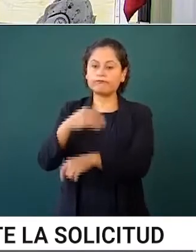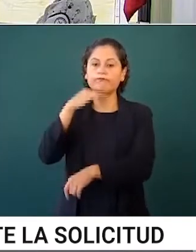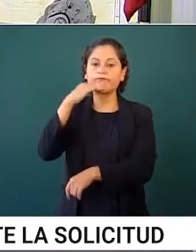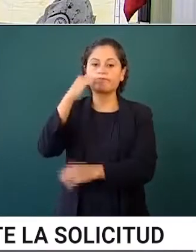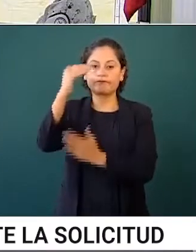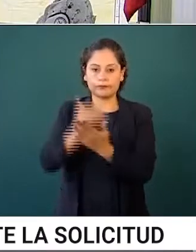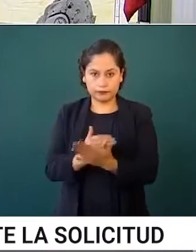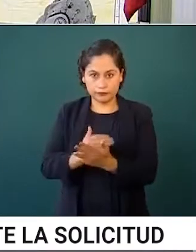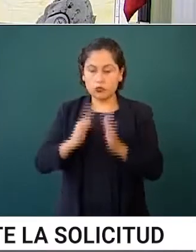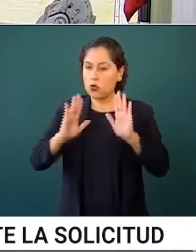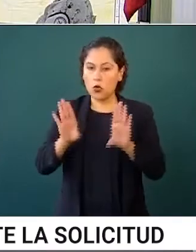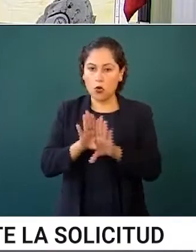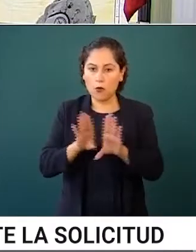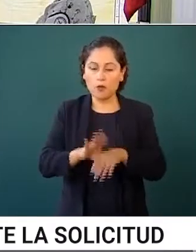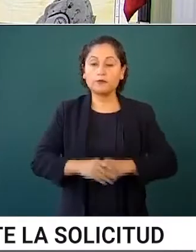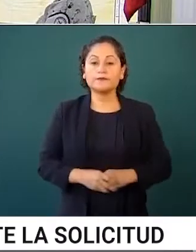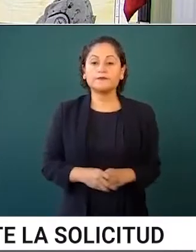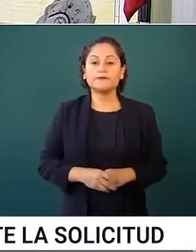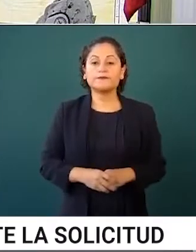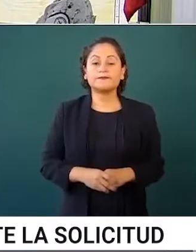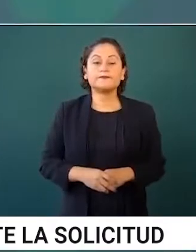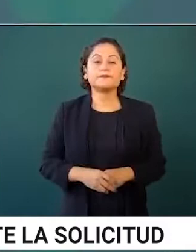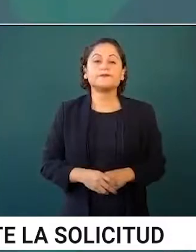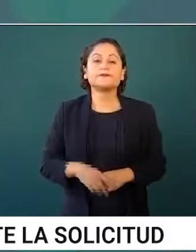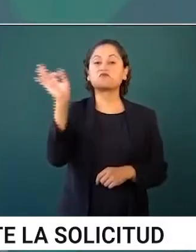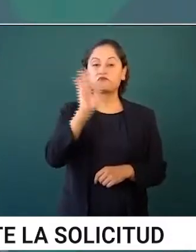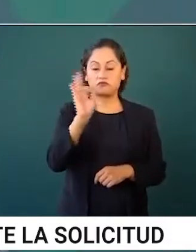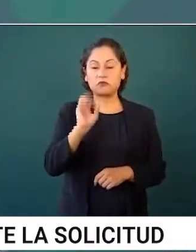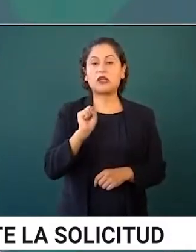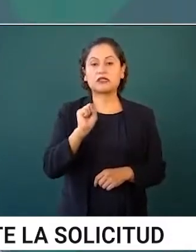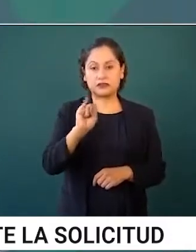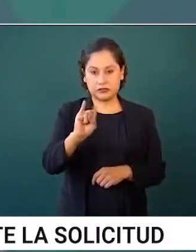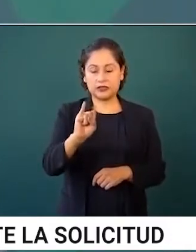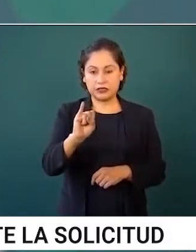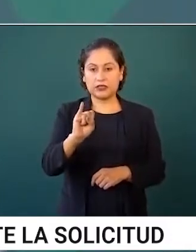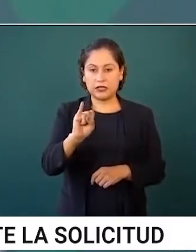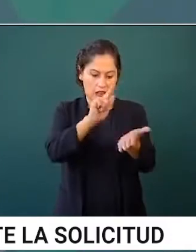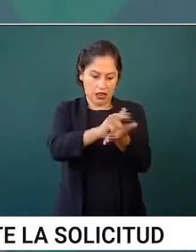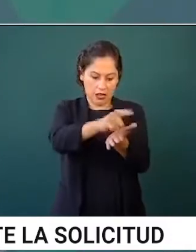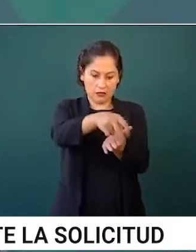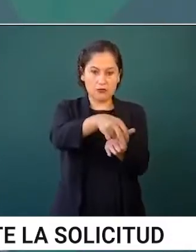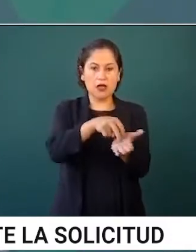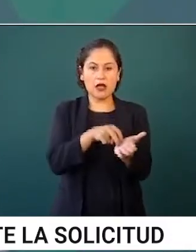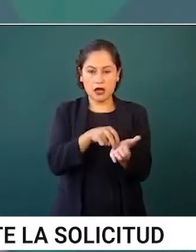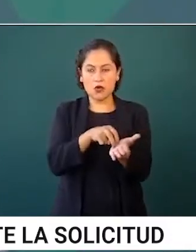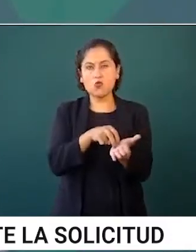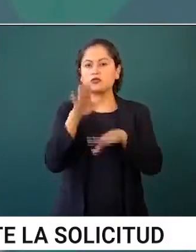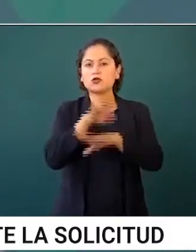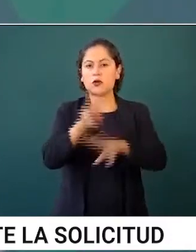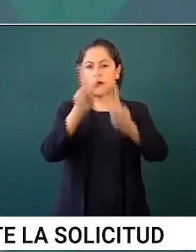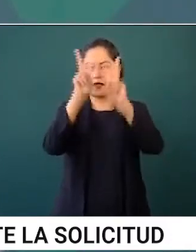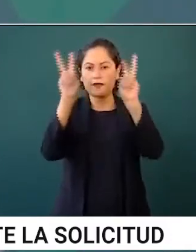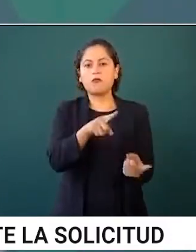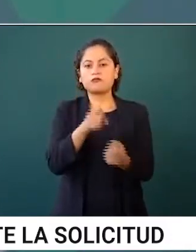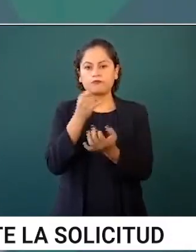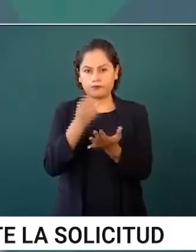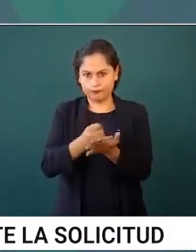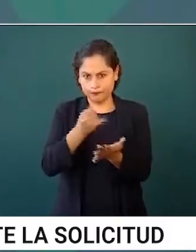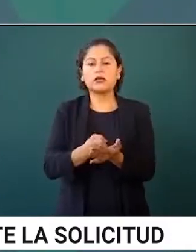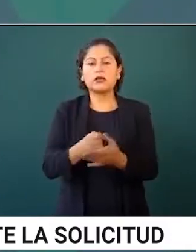reforma hacendaria Sí, yo pienso que es posible hacer una reforma hacendaria Y